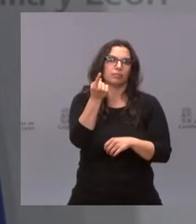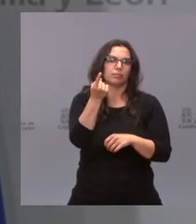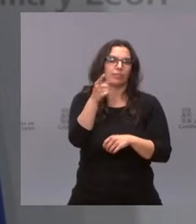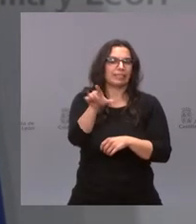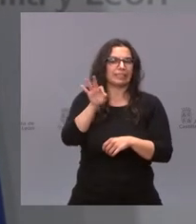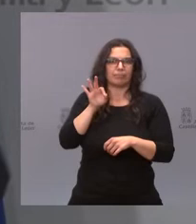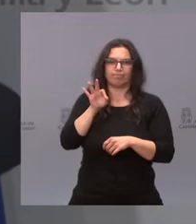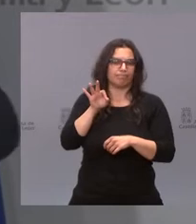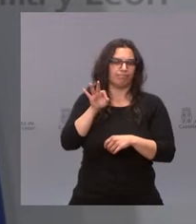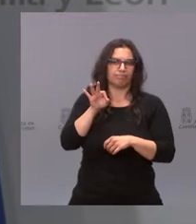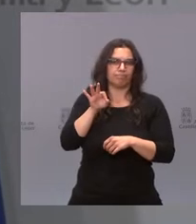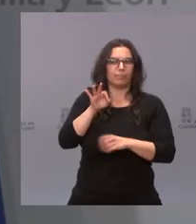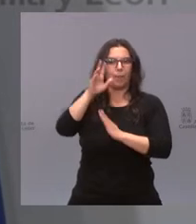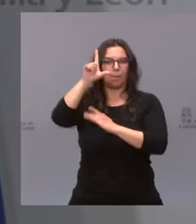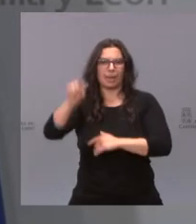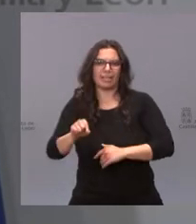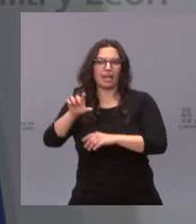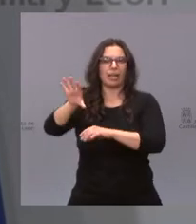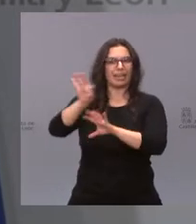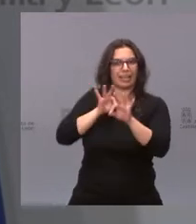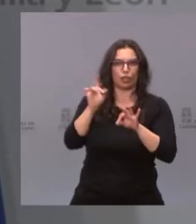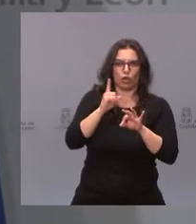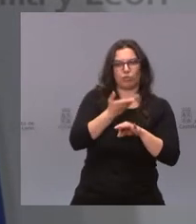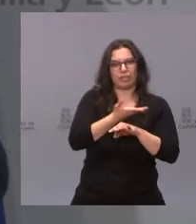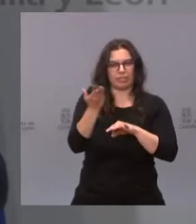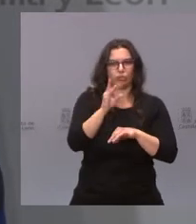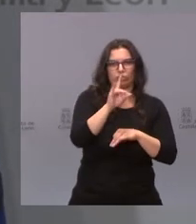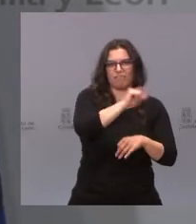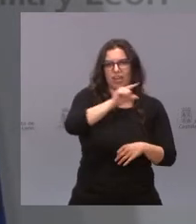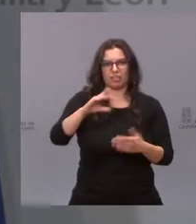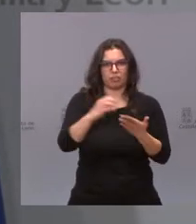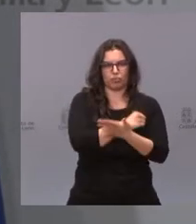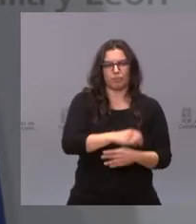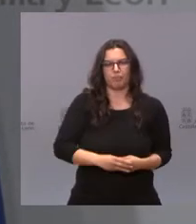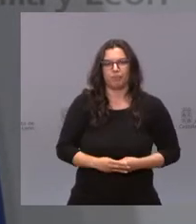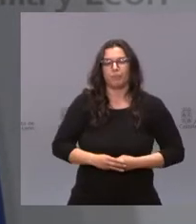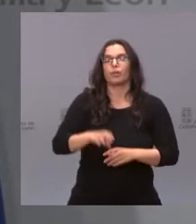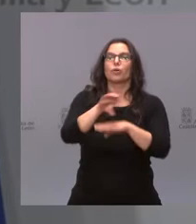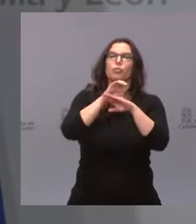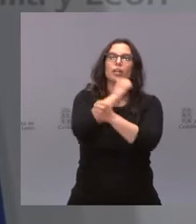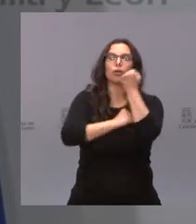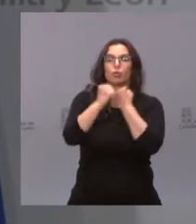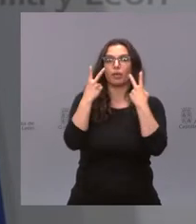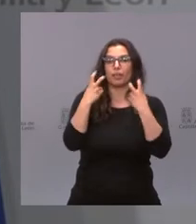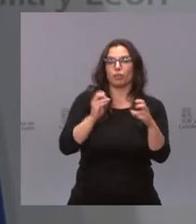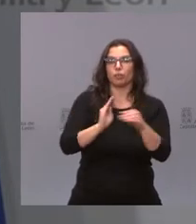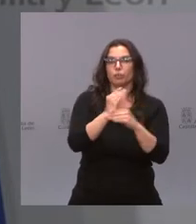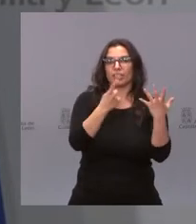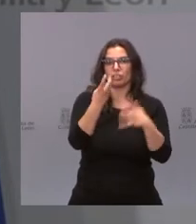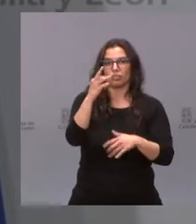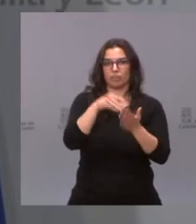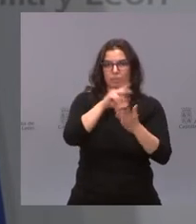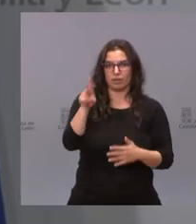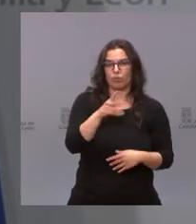no se ha seleccionado la oferta más barata. La Consejería de Economía y Hacienda destina 630.000 euros